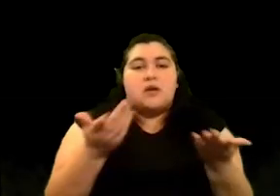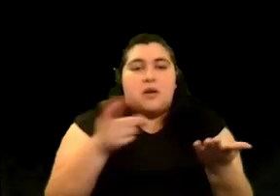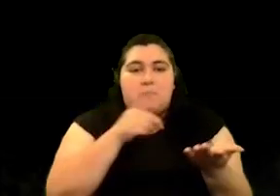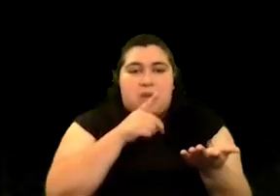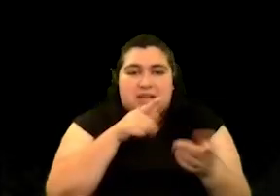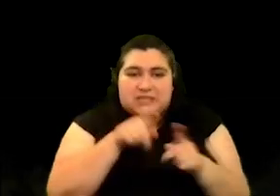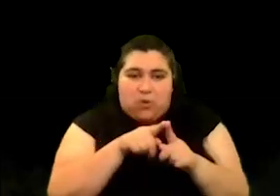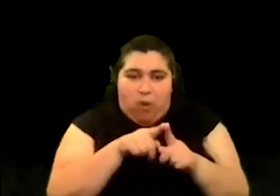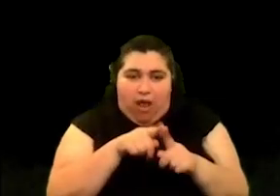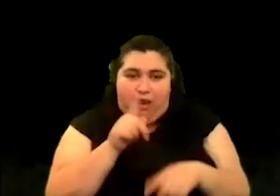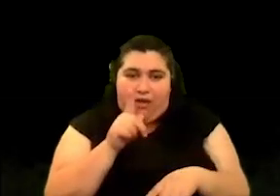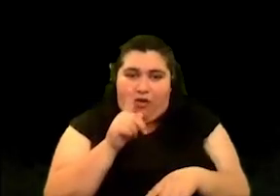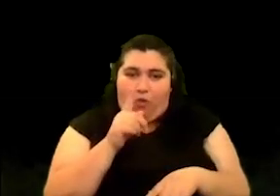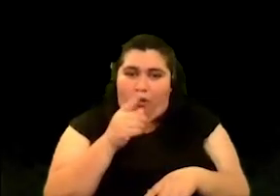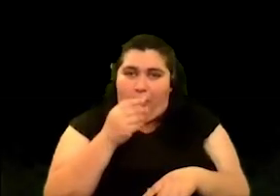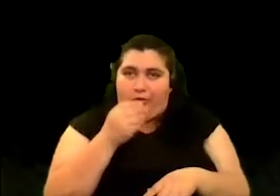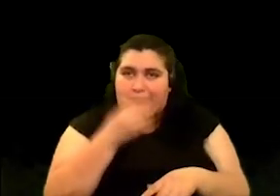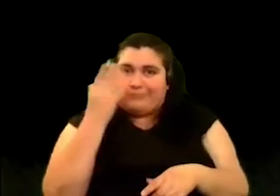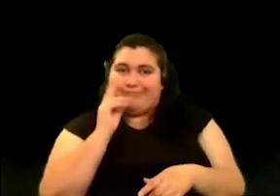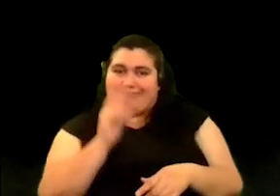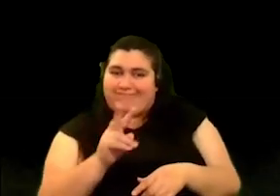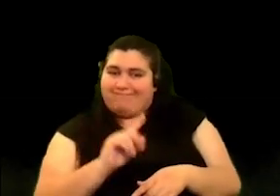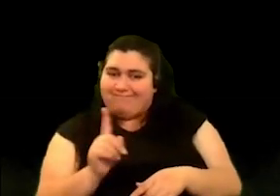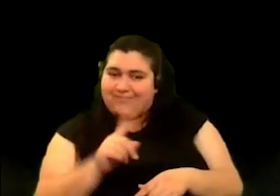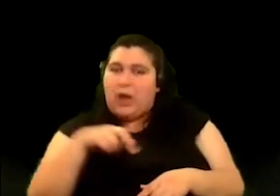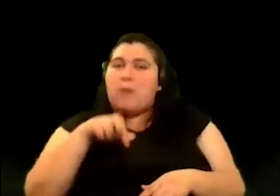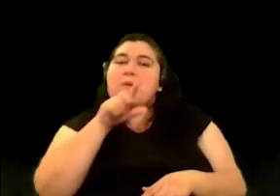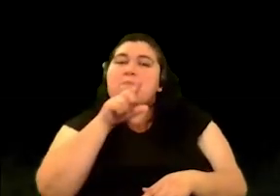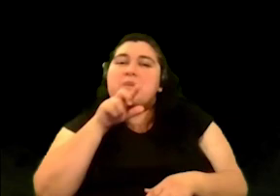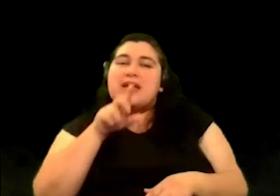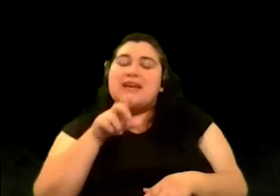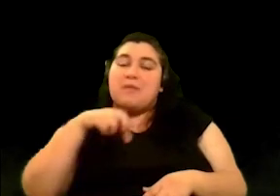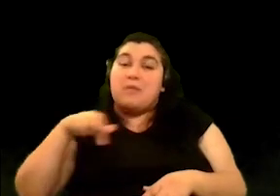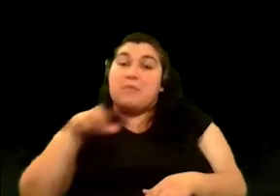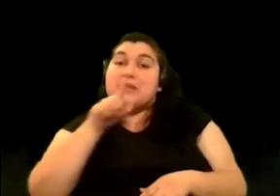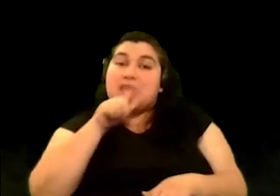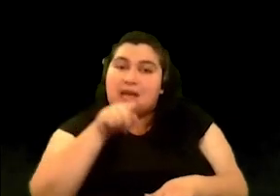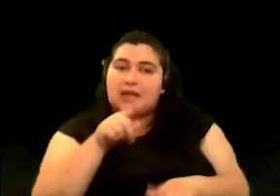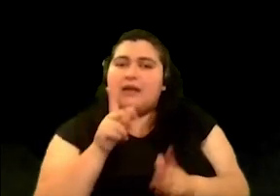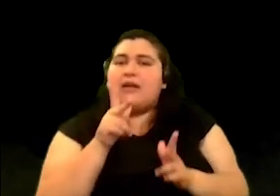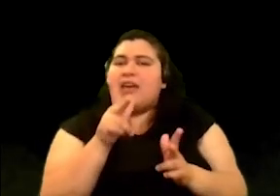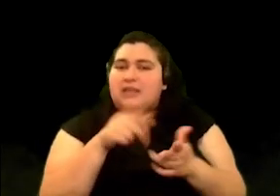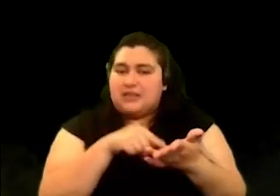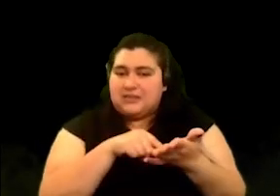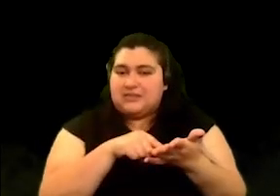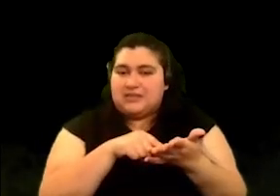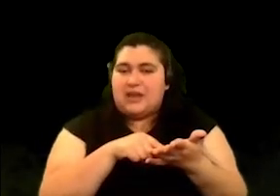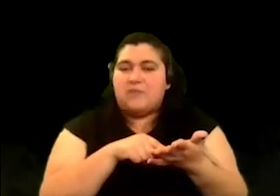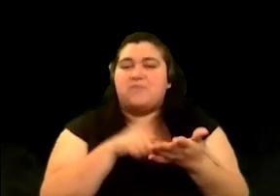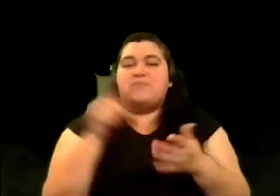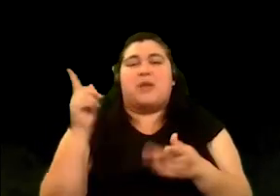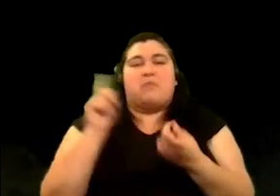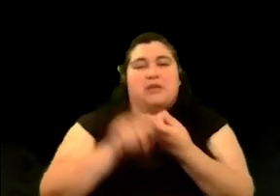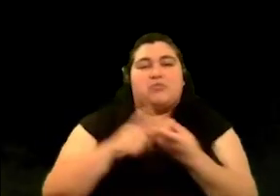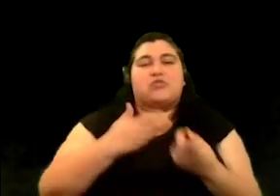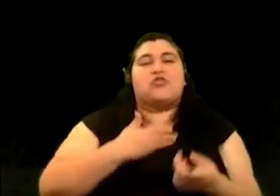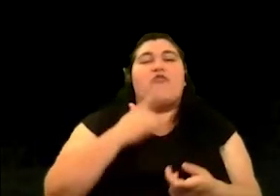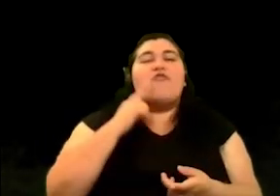martillito. El PPT viene a decir, mi señora se llama Flavia, ¿no?